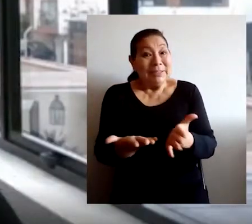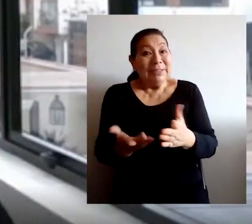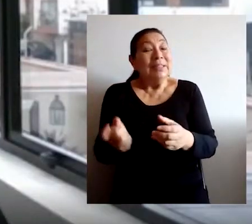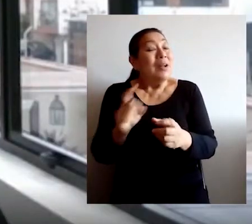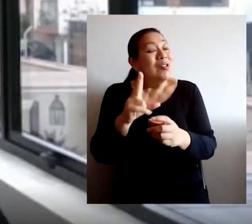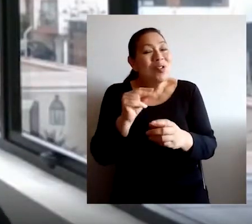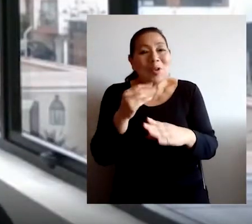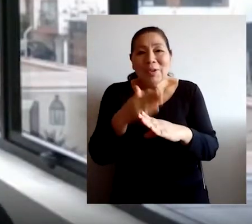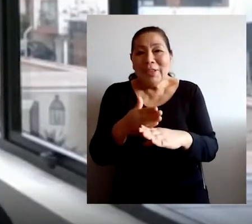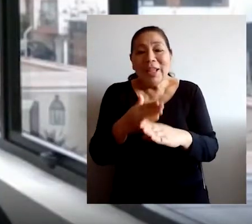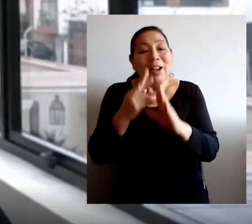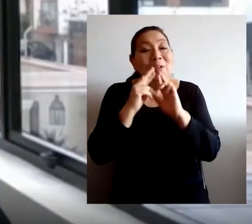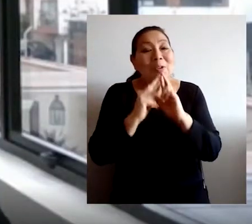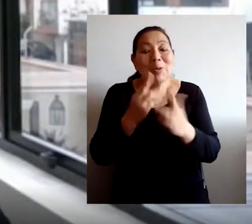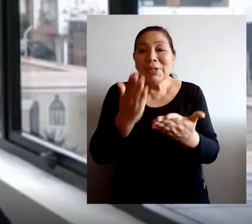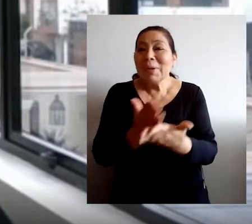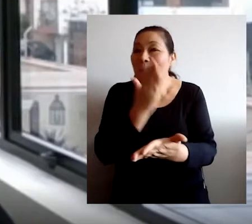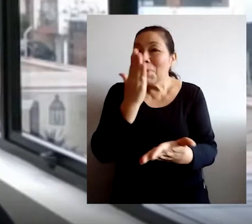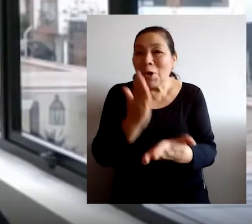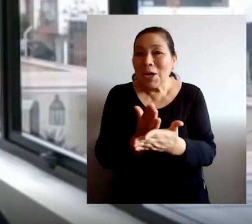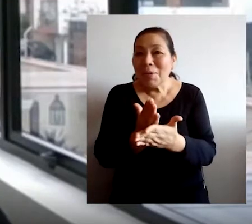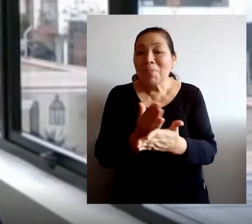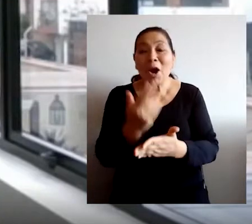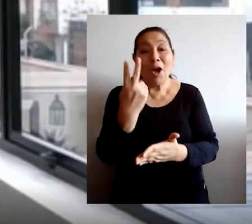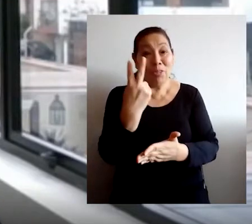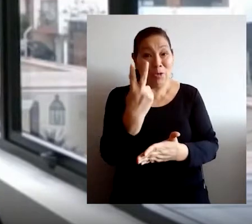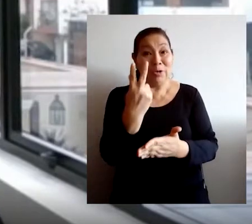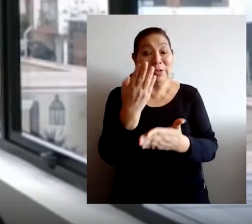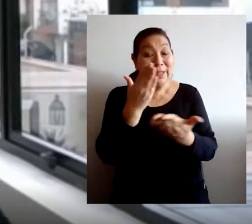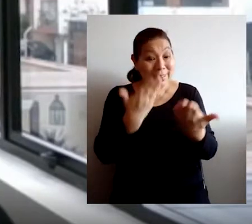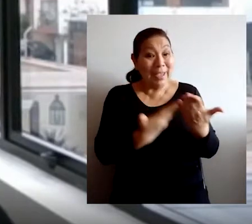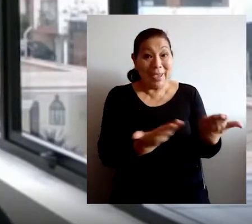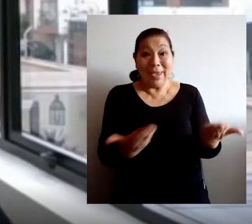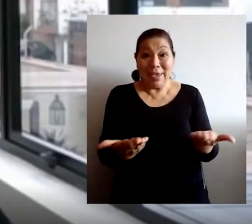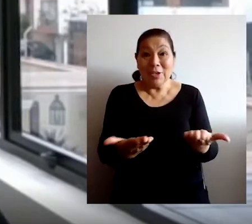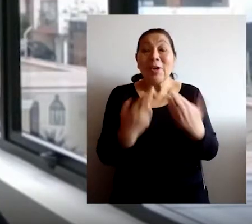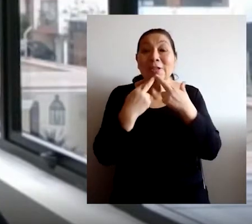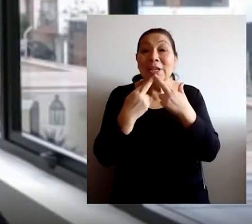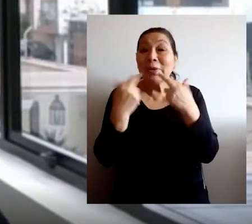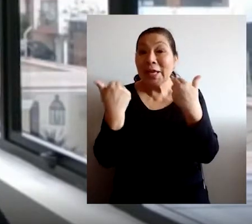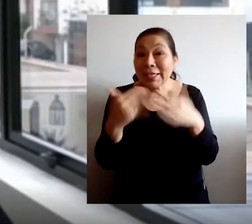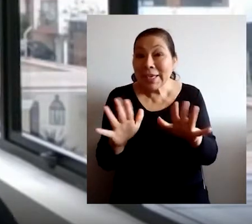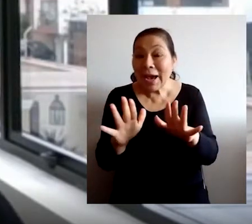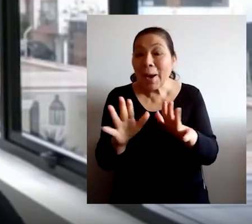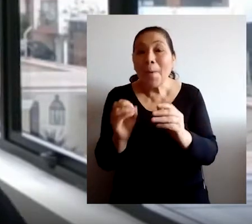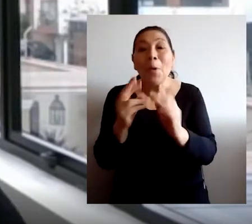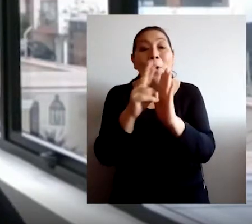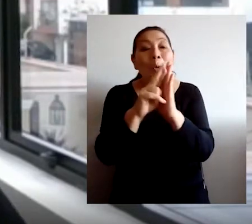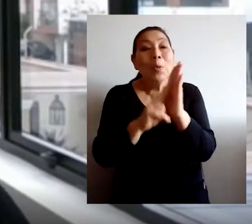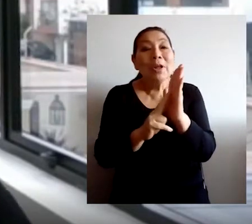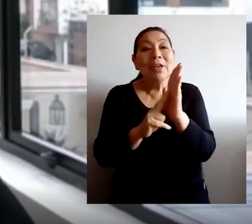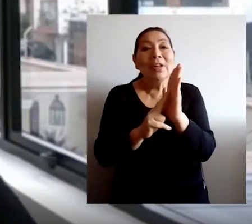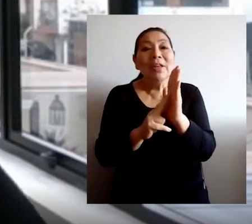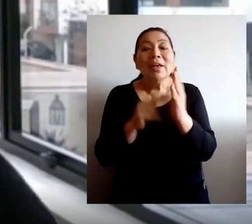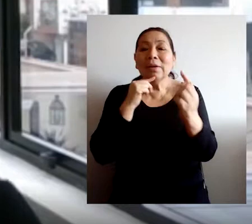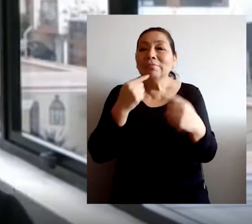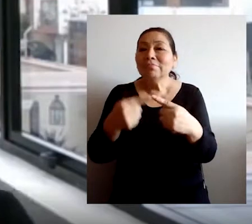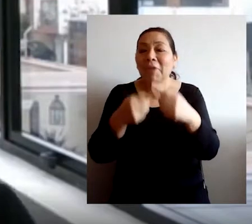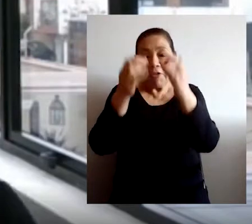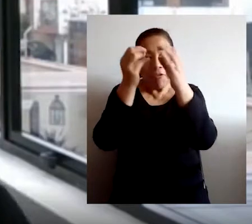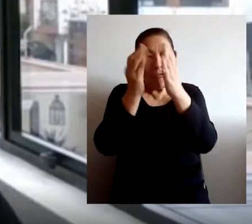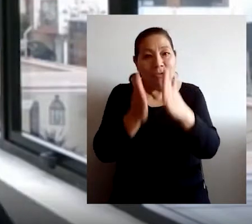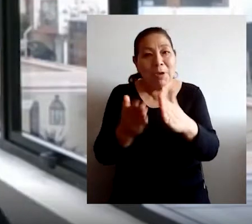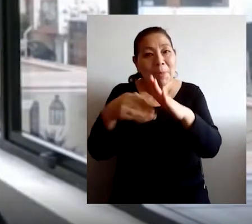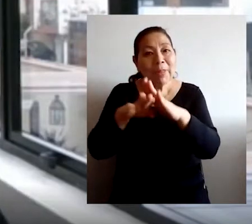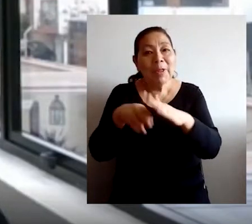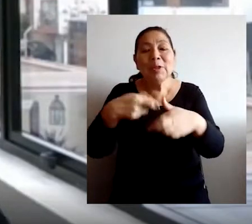le impiden a la sala resolver el caso, hay dos de ellos que se han resuelto con una resolución interlocutoria